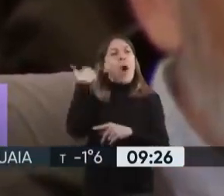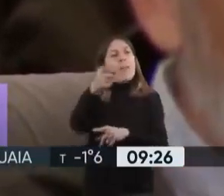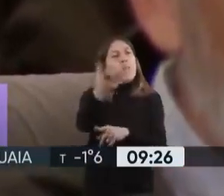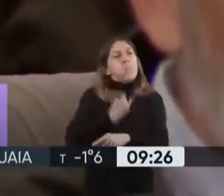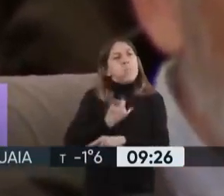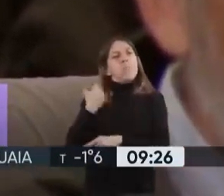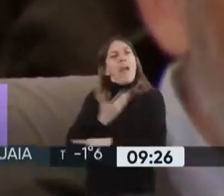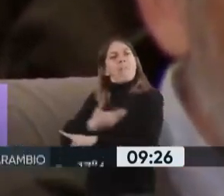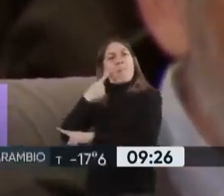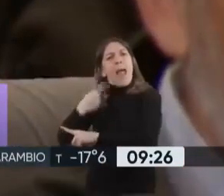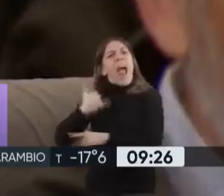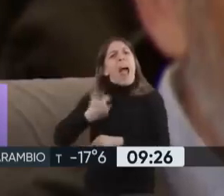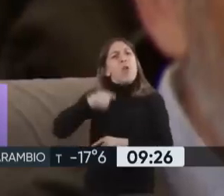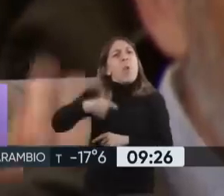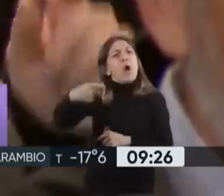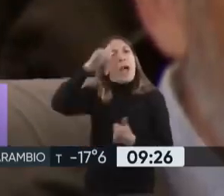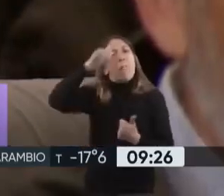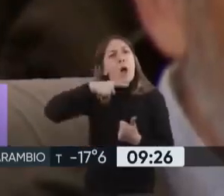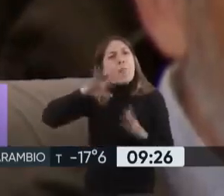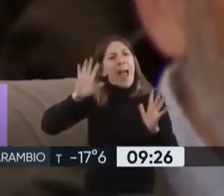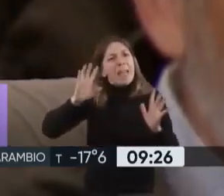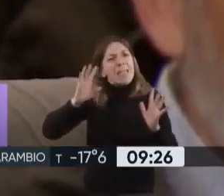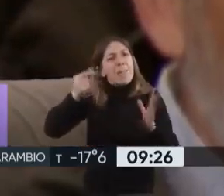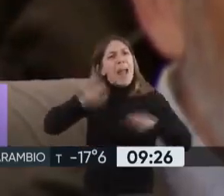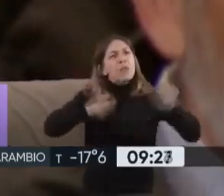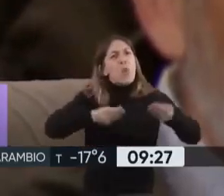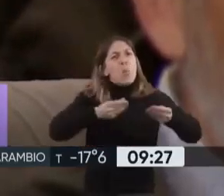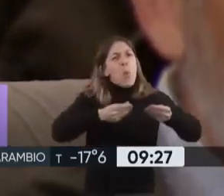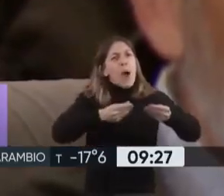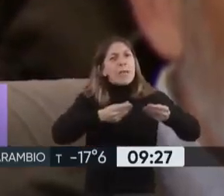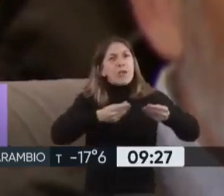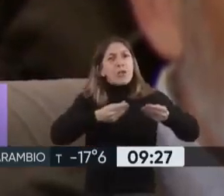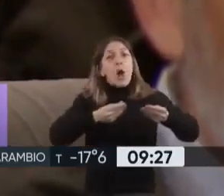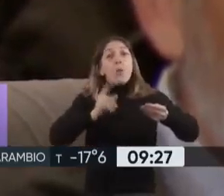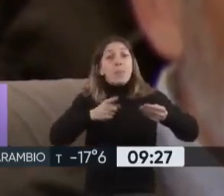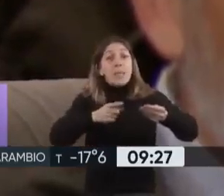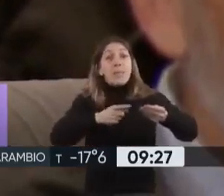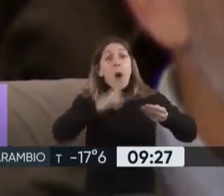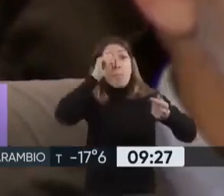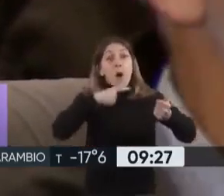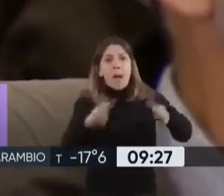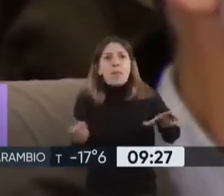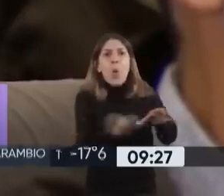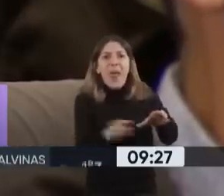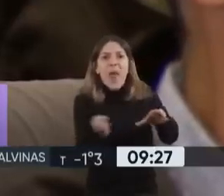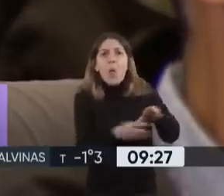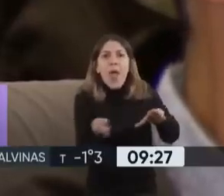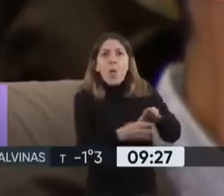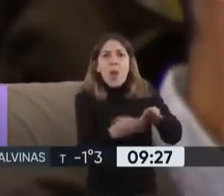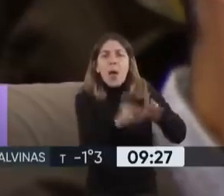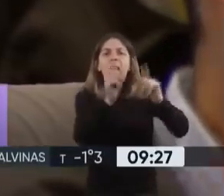las cuotas presupuestarias mensuales cuando se piensa ahorrar en esas cuotas y en segundo lugar